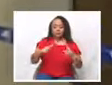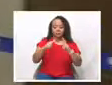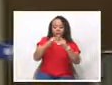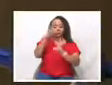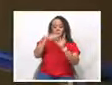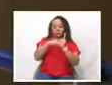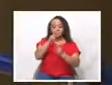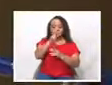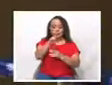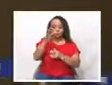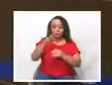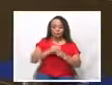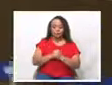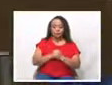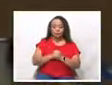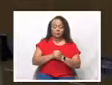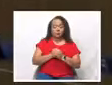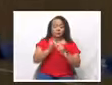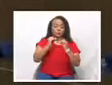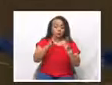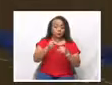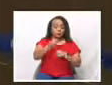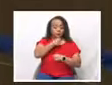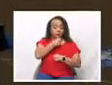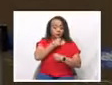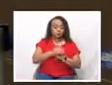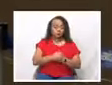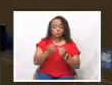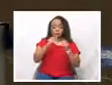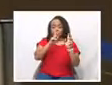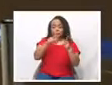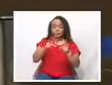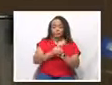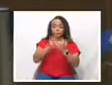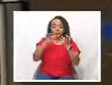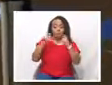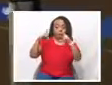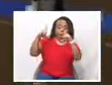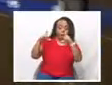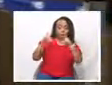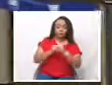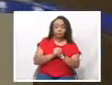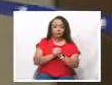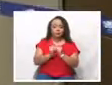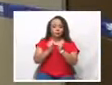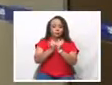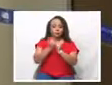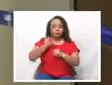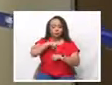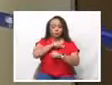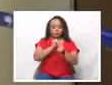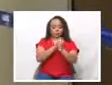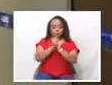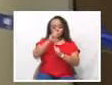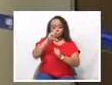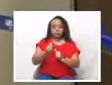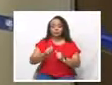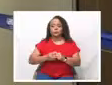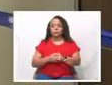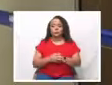2024. Muchísimos medios de comunicación, muchísimas personas que quieren tomarse una fotografía con nuestros paraatletas.